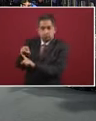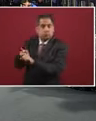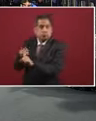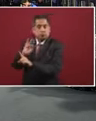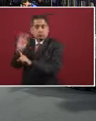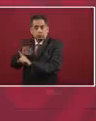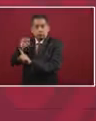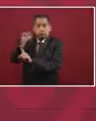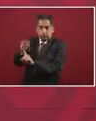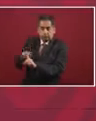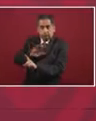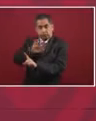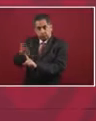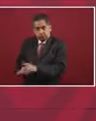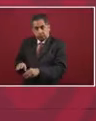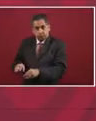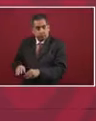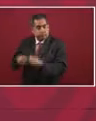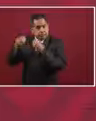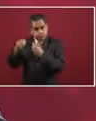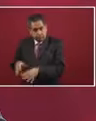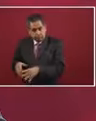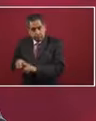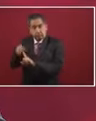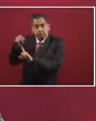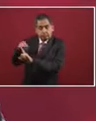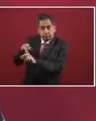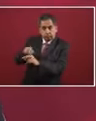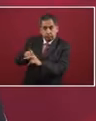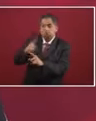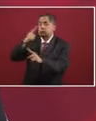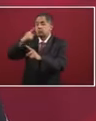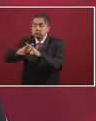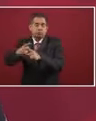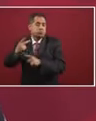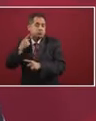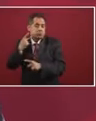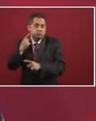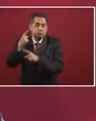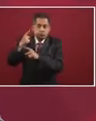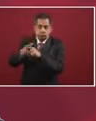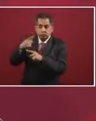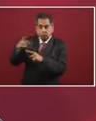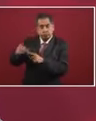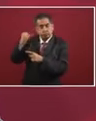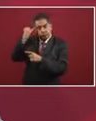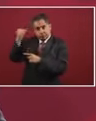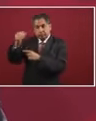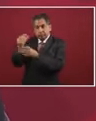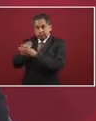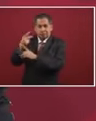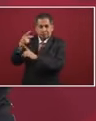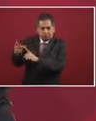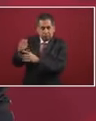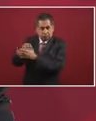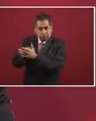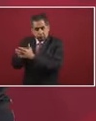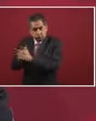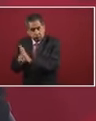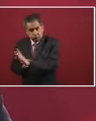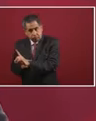la vida de las personas por razones políticas, por creencias y convicciones o luchas